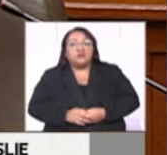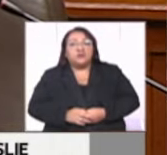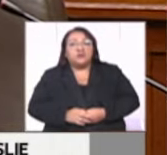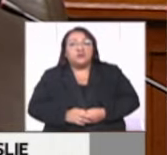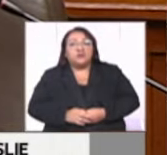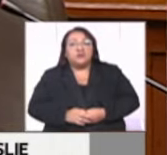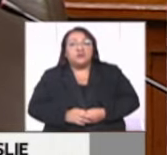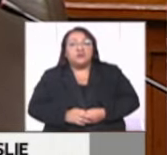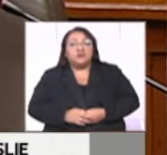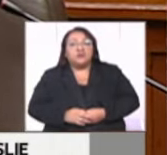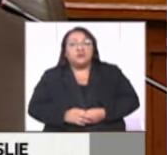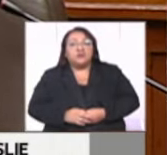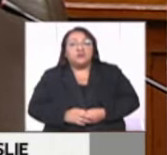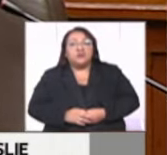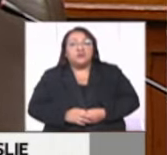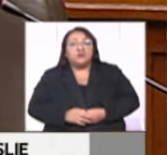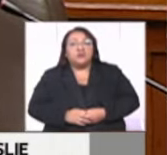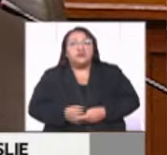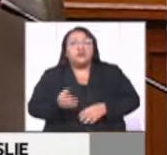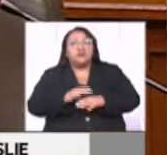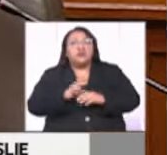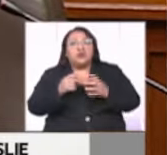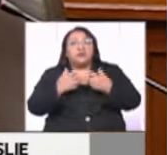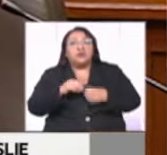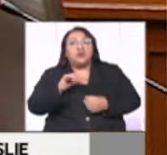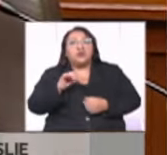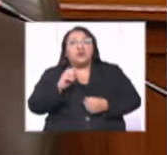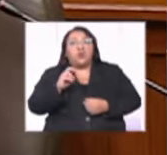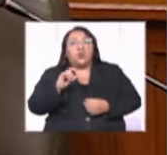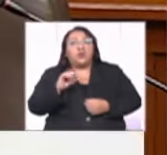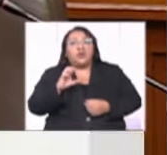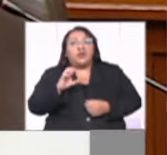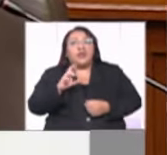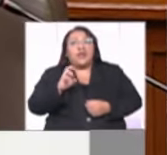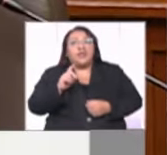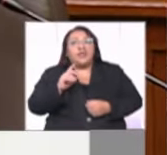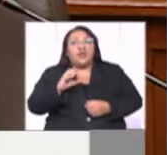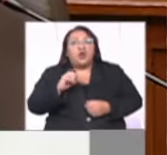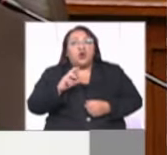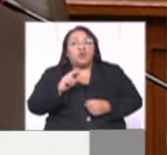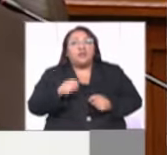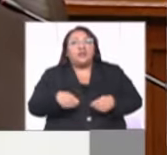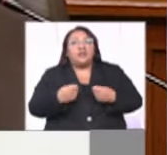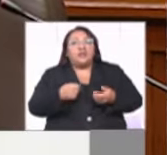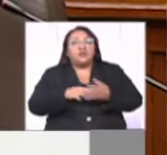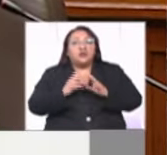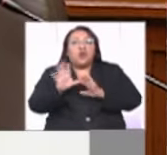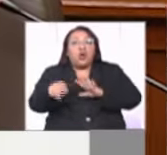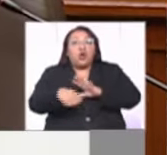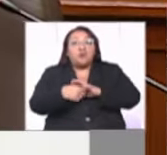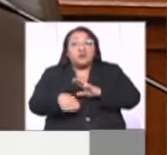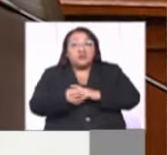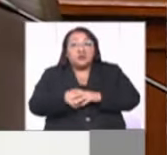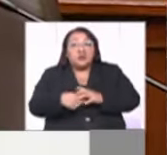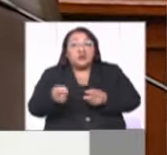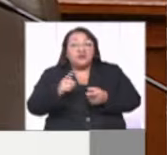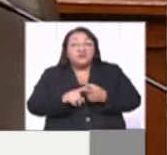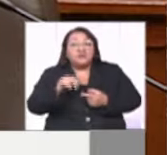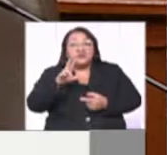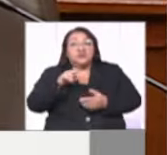adjudicó a una empresa Jonius del grupo Credicorp, otorgándole una comisión de hasta